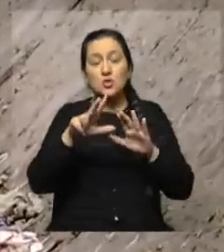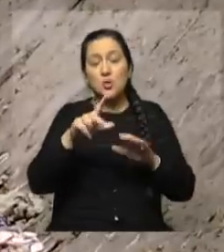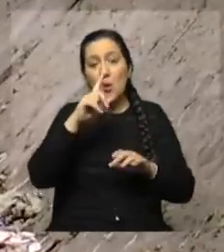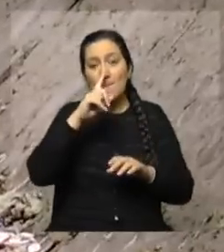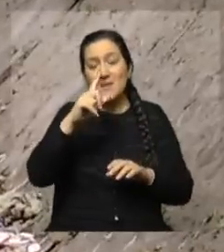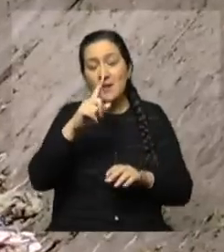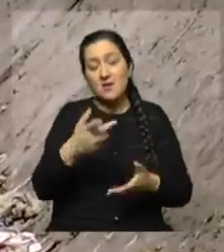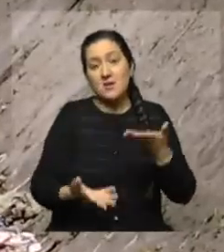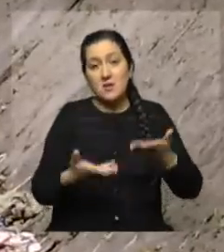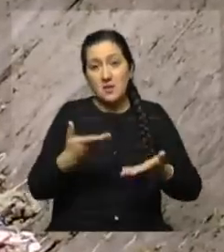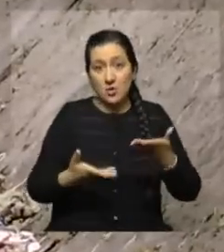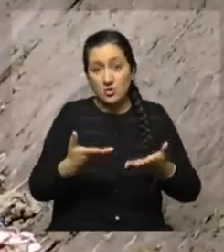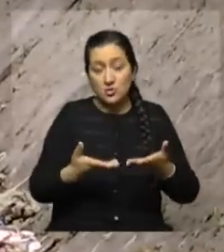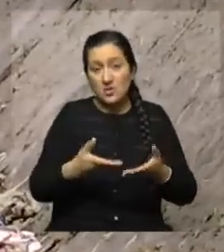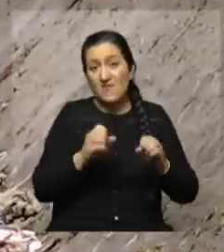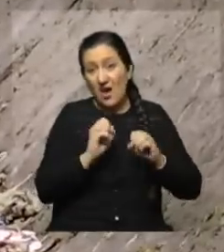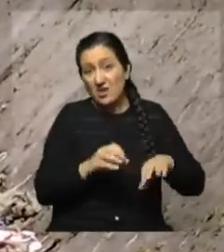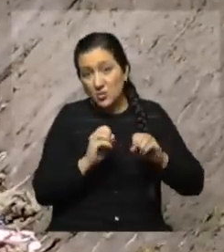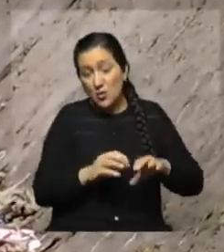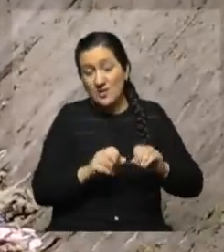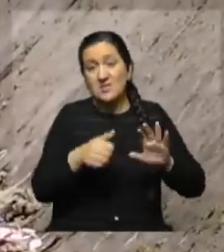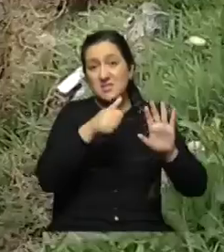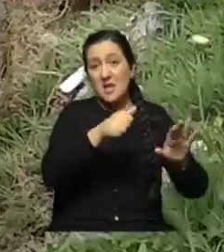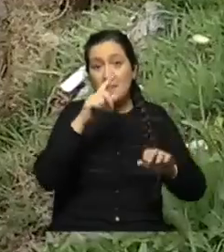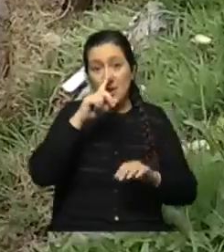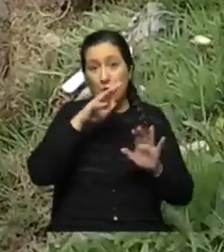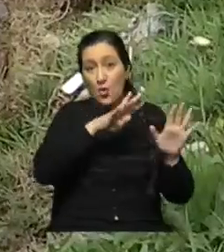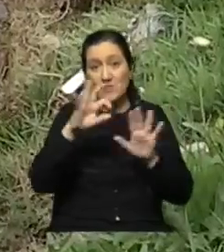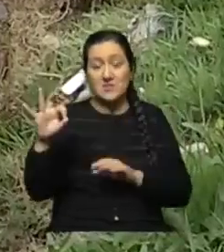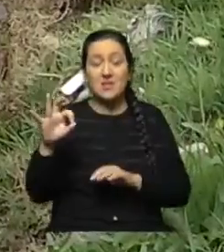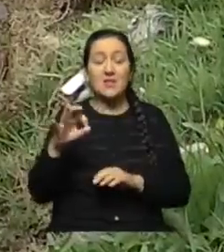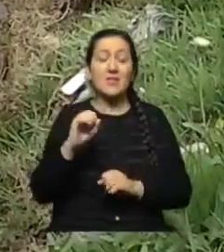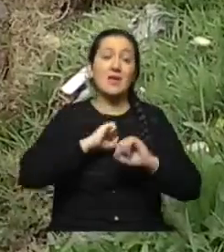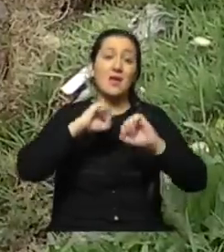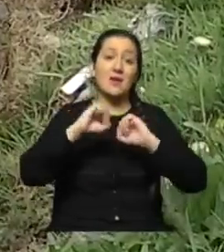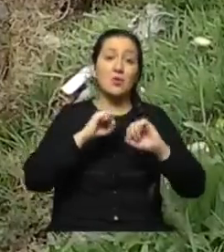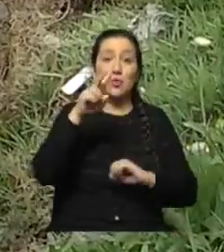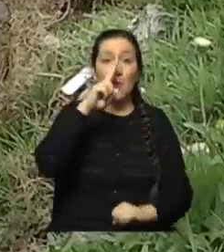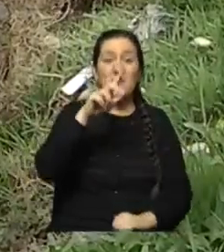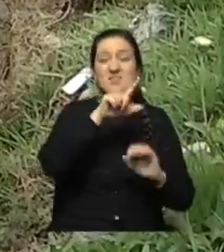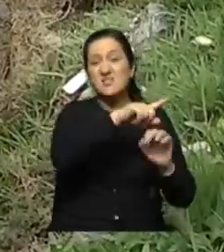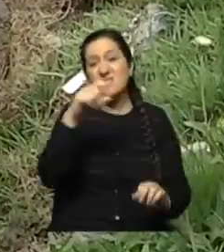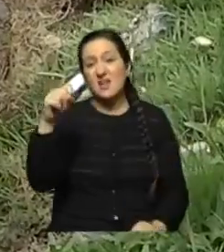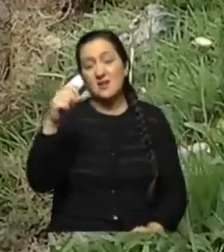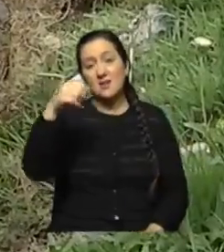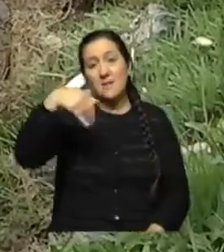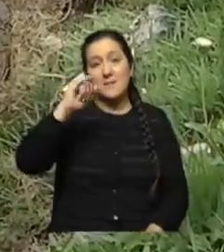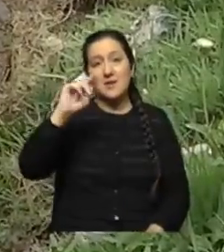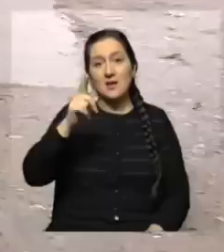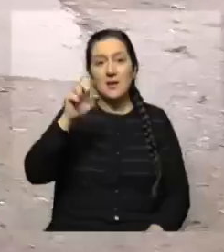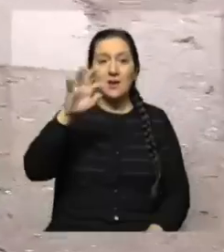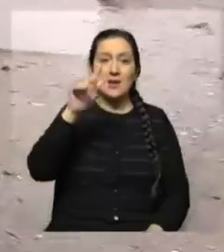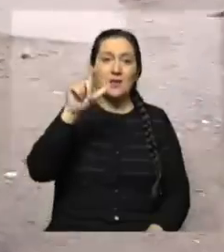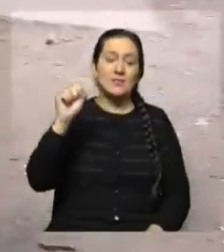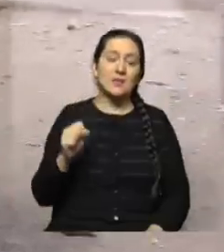ellas 9.600 del pantanoso 6900 del Carrasco y 2100 del niguelete desde ahora las multas tienen